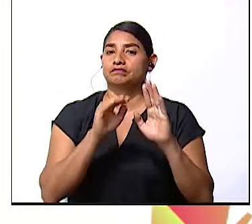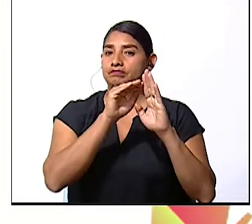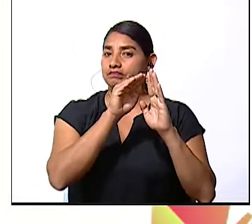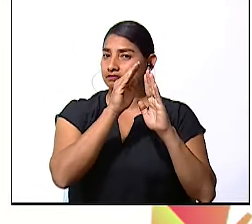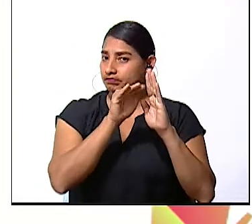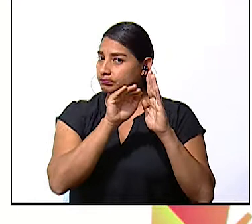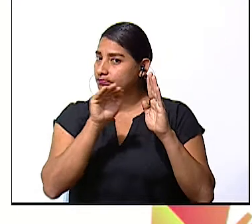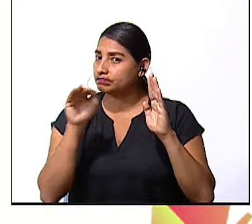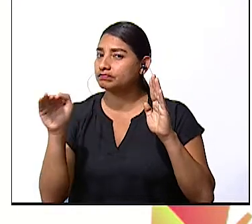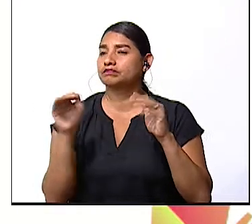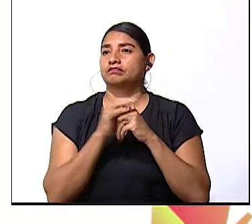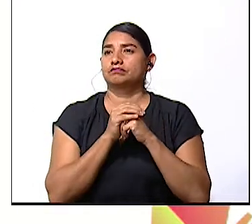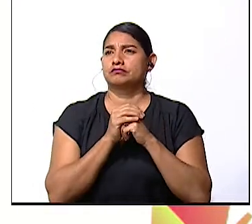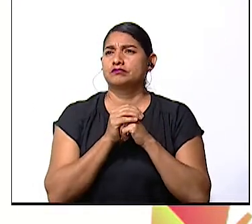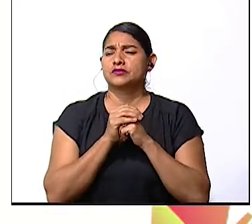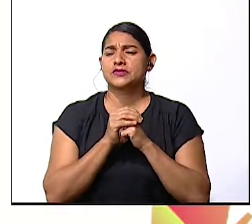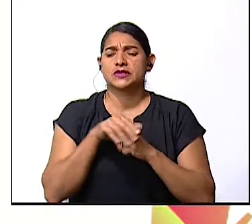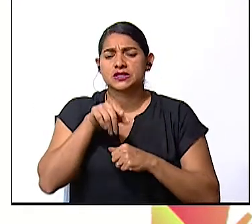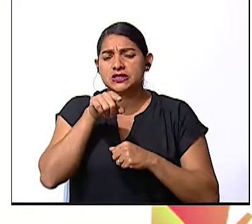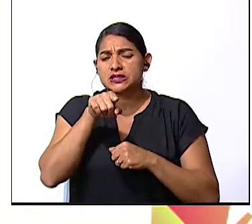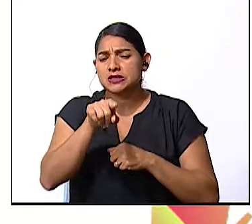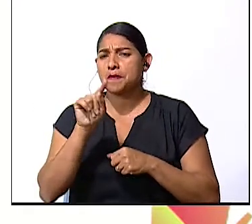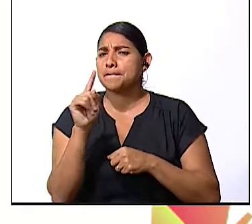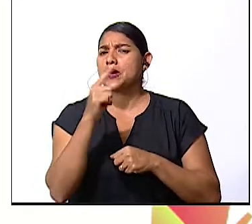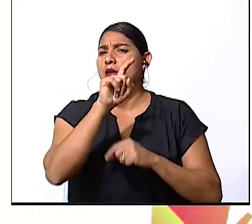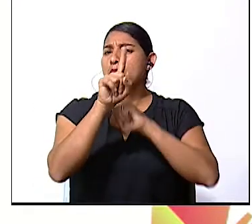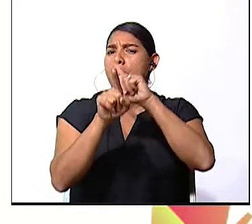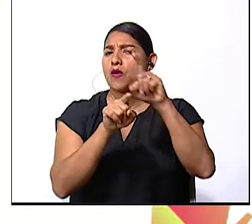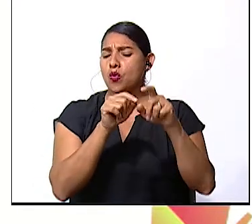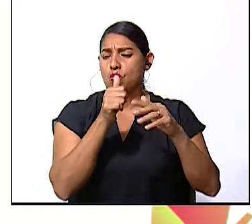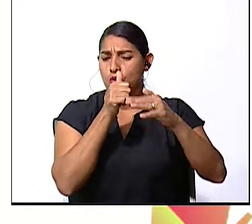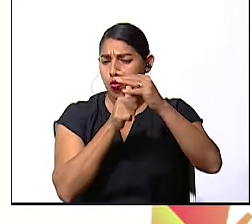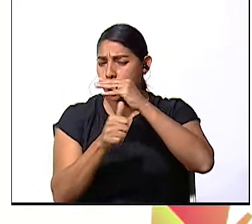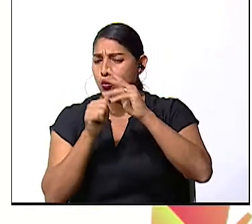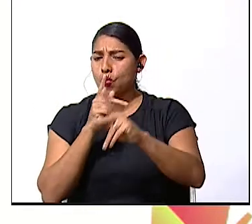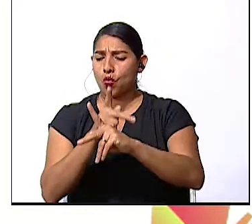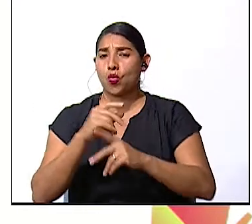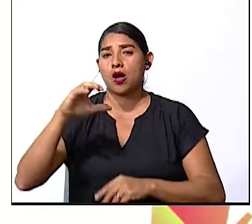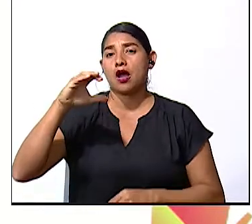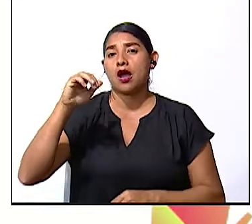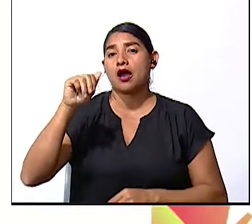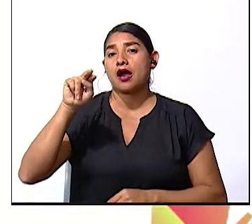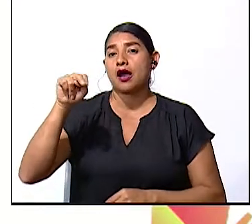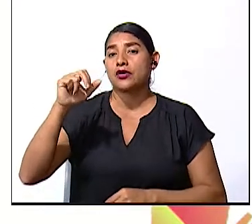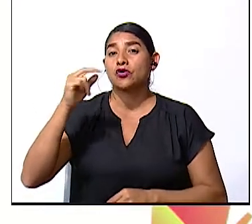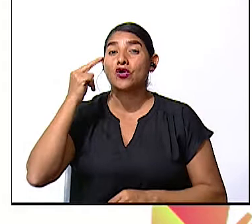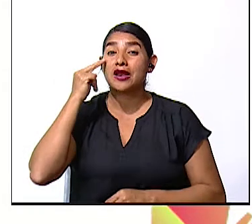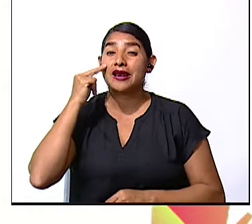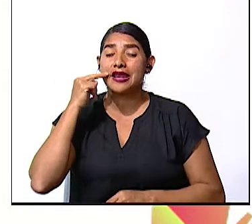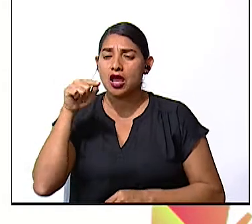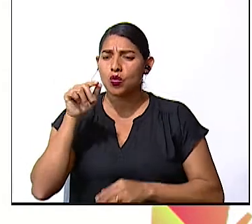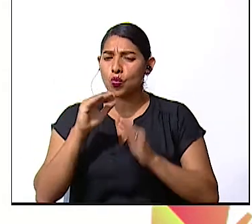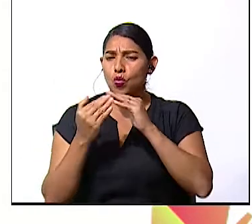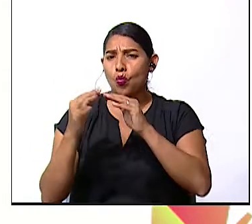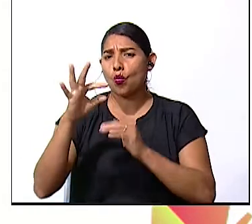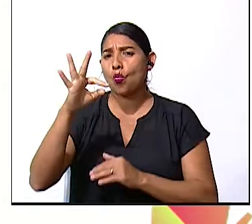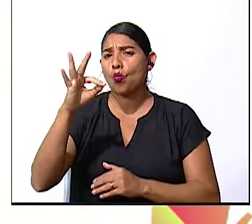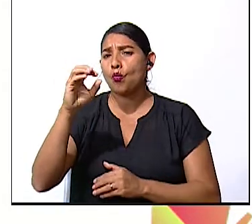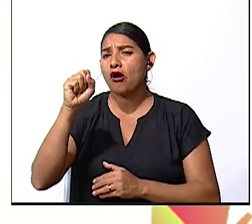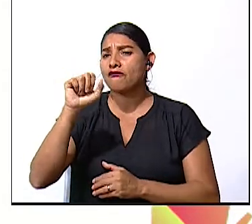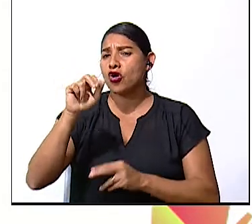la número uno. Especie protegida en el refugio de vida silvestre Caño Negro, considerado un fósil